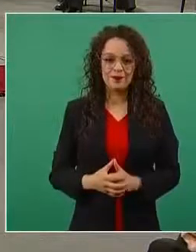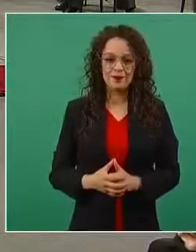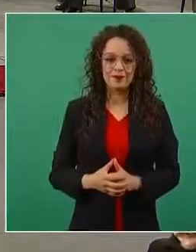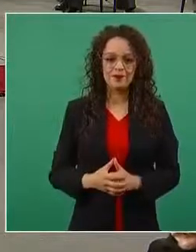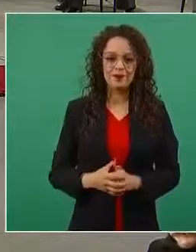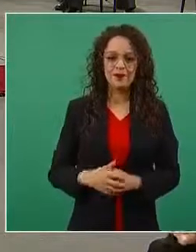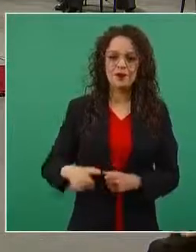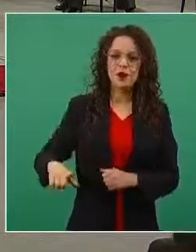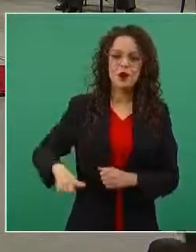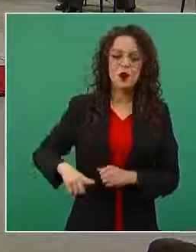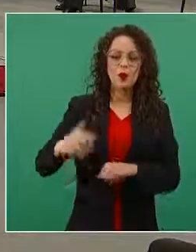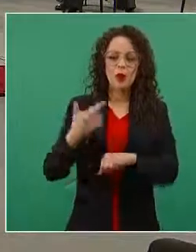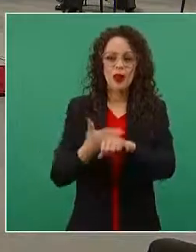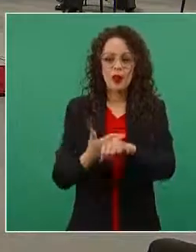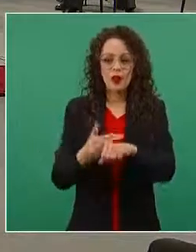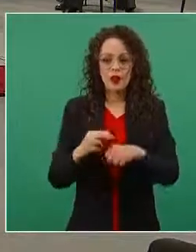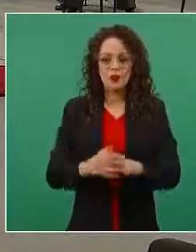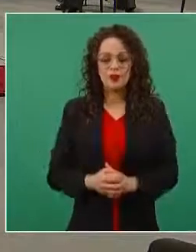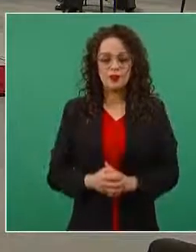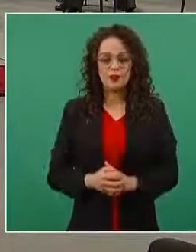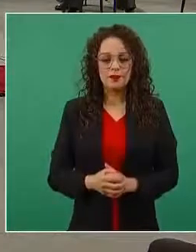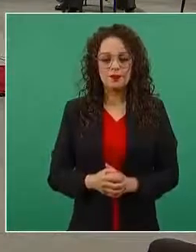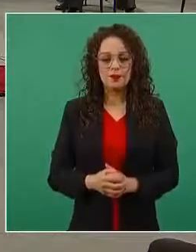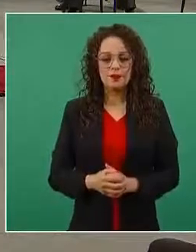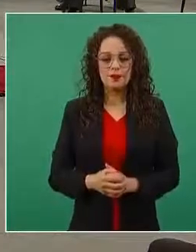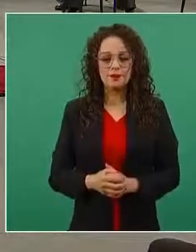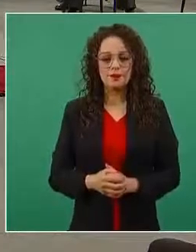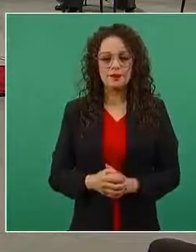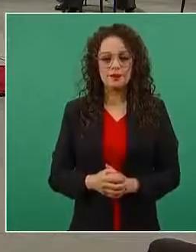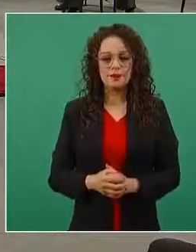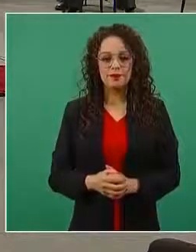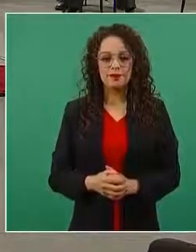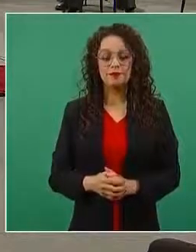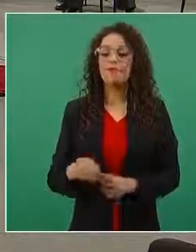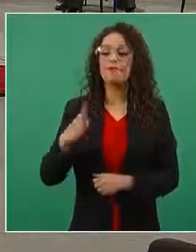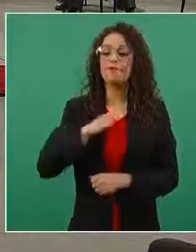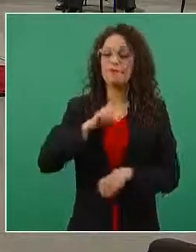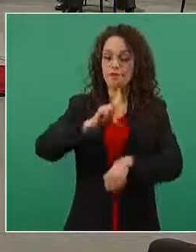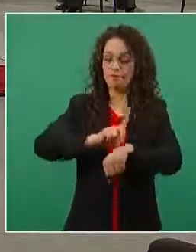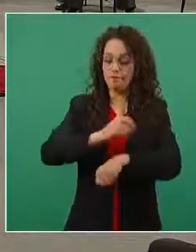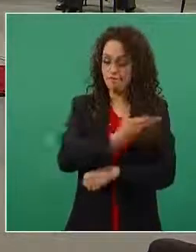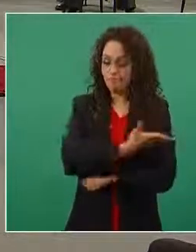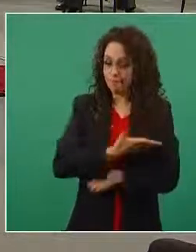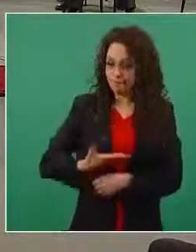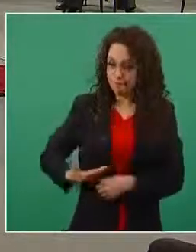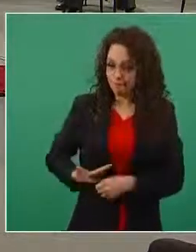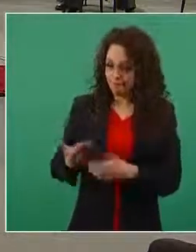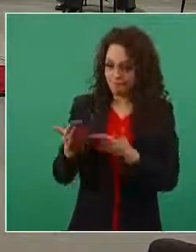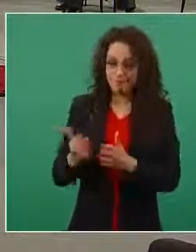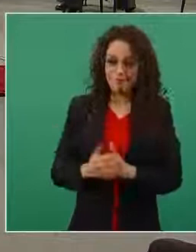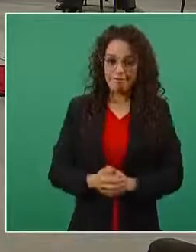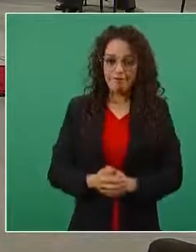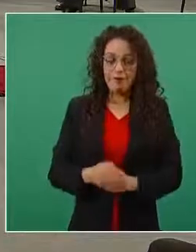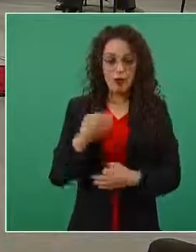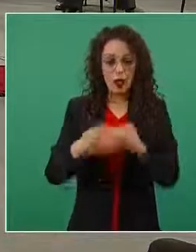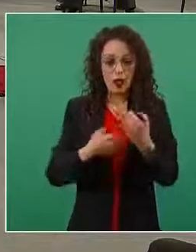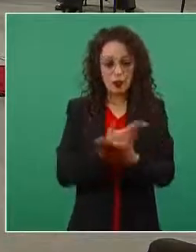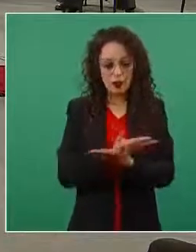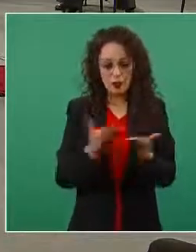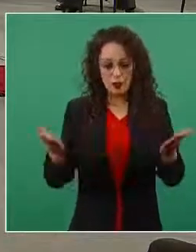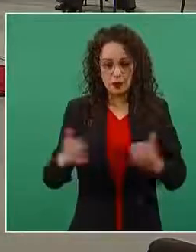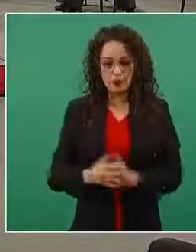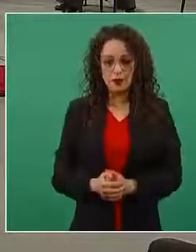Gobernador Adán Augusto. Señor presidente, muy buenos días. Muy buenos días a todos. Pues aquí